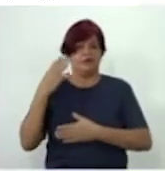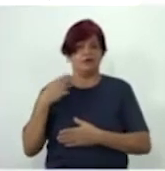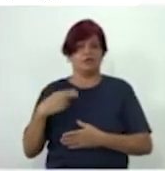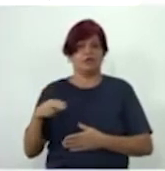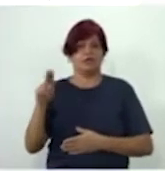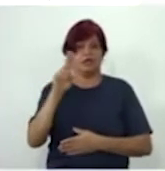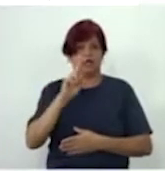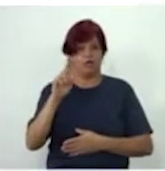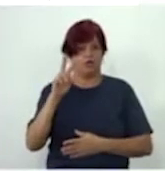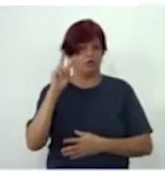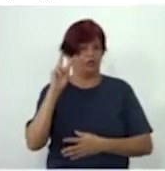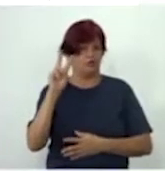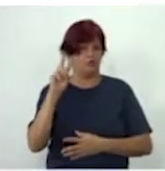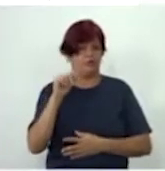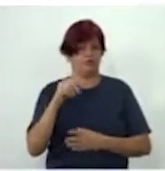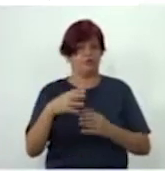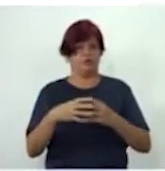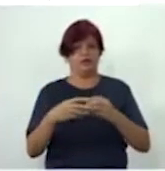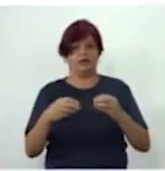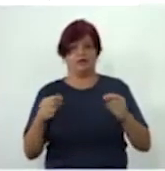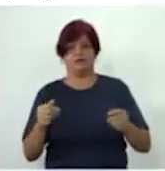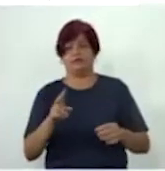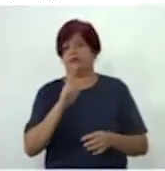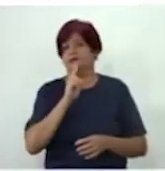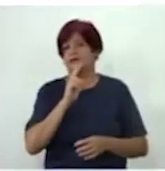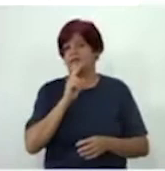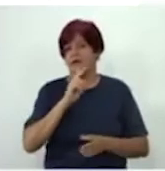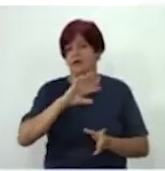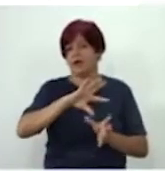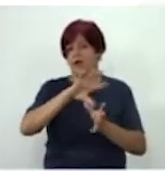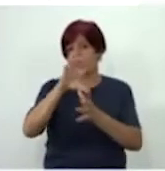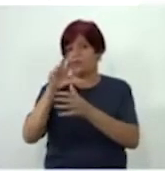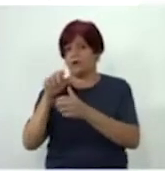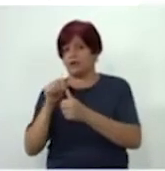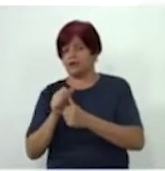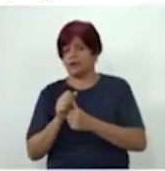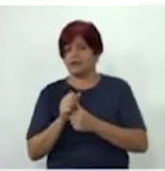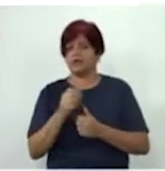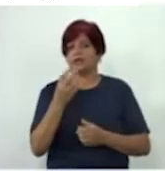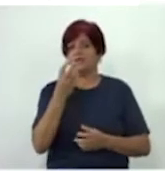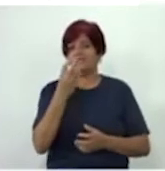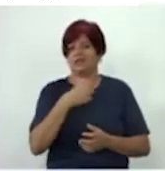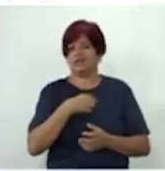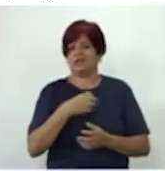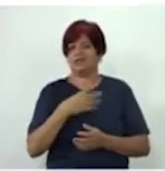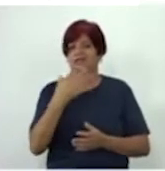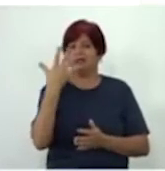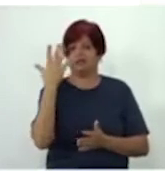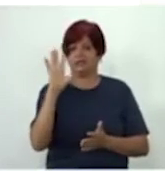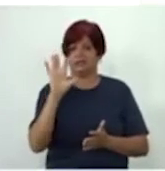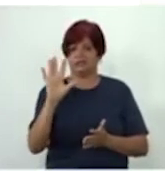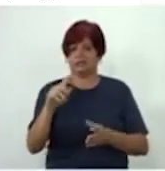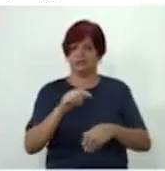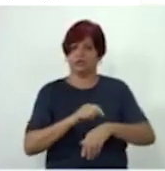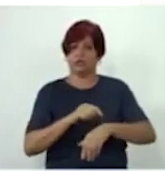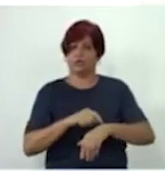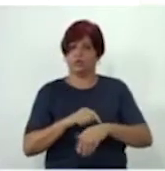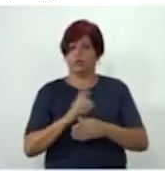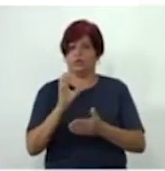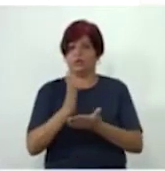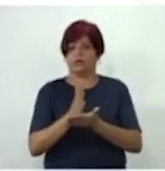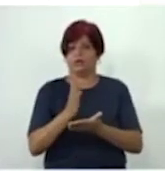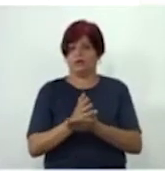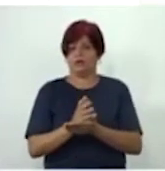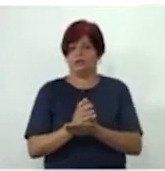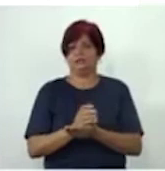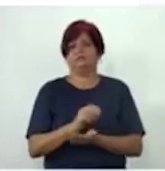2, las tierras y las aguas en el planeta, que cuenta con 5 horas clase que se imparten